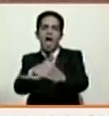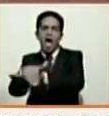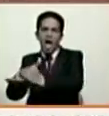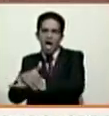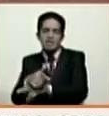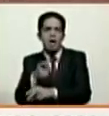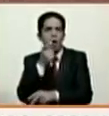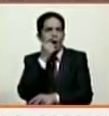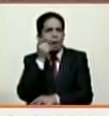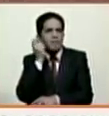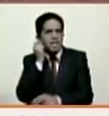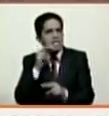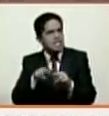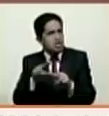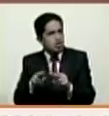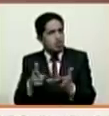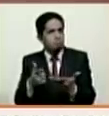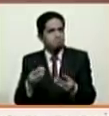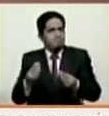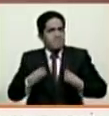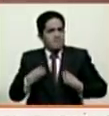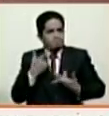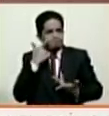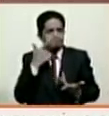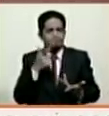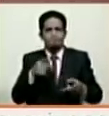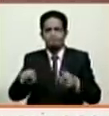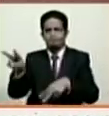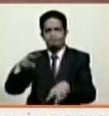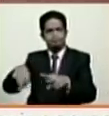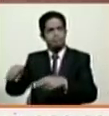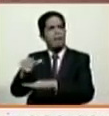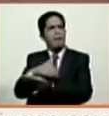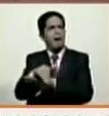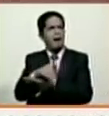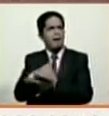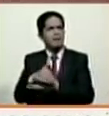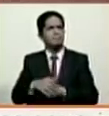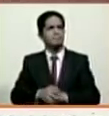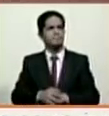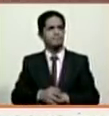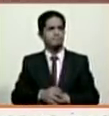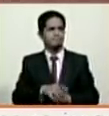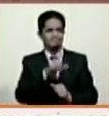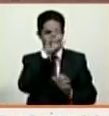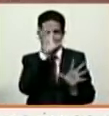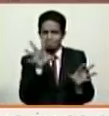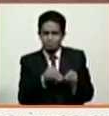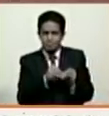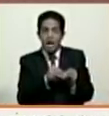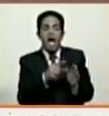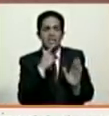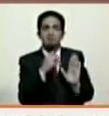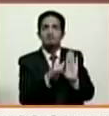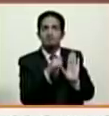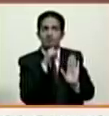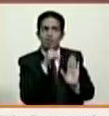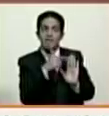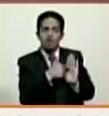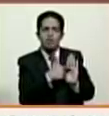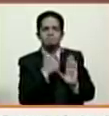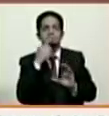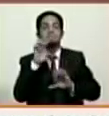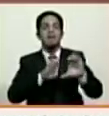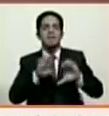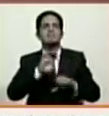niñas trabajadoras que viven y están permanentemente en la calle. Todo esto son cifras del departamento encargado de la estadística y